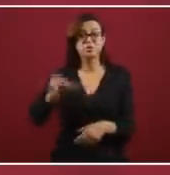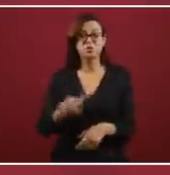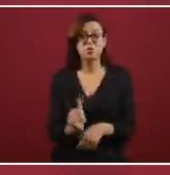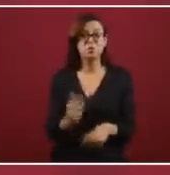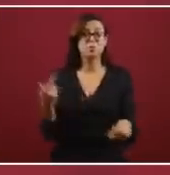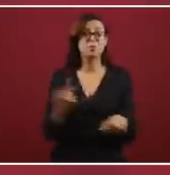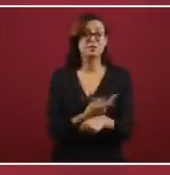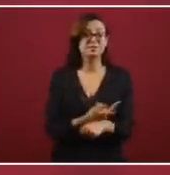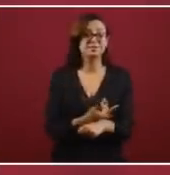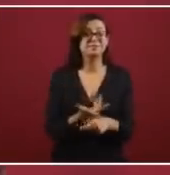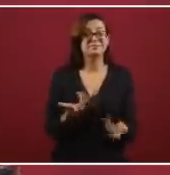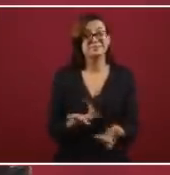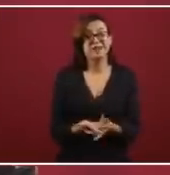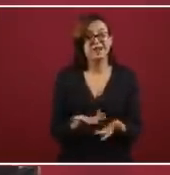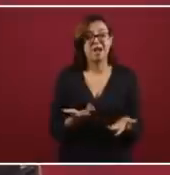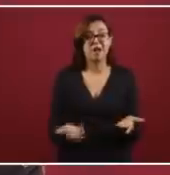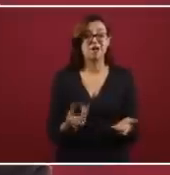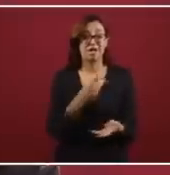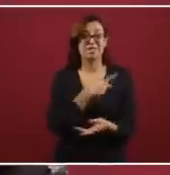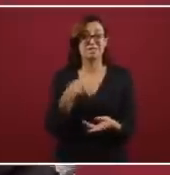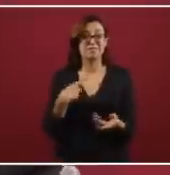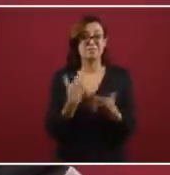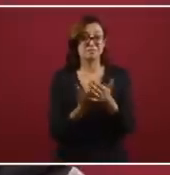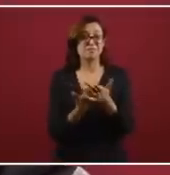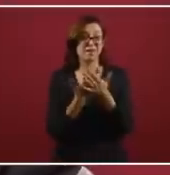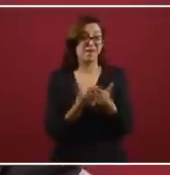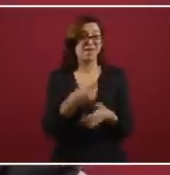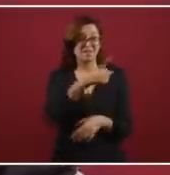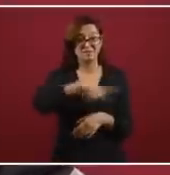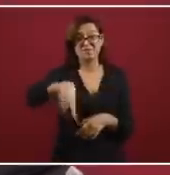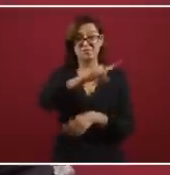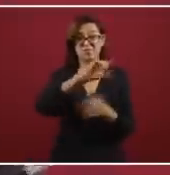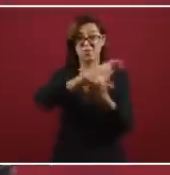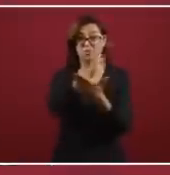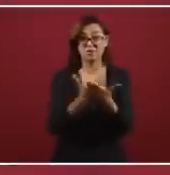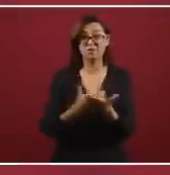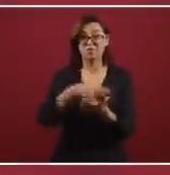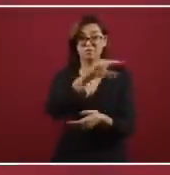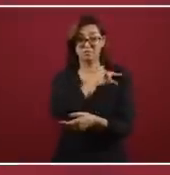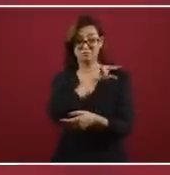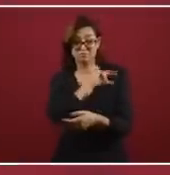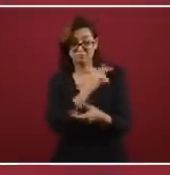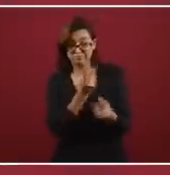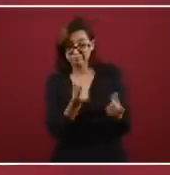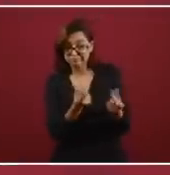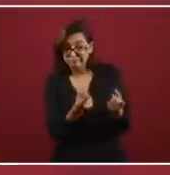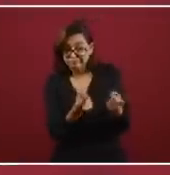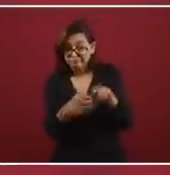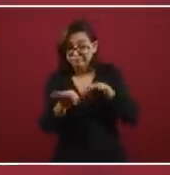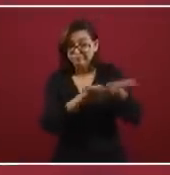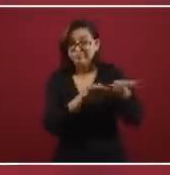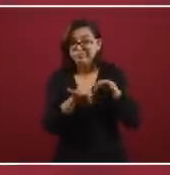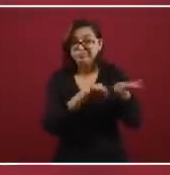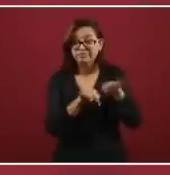lo que estamos esperando es que se produzca, porque ni siquiera